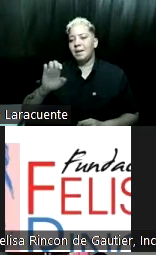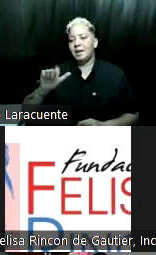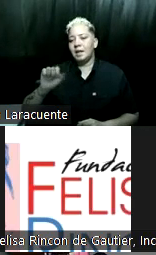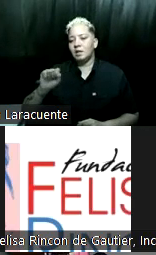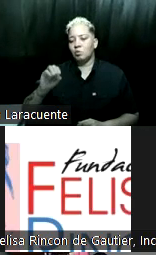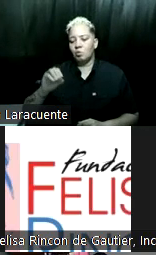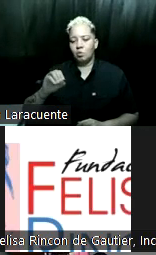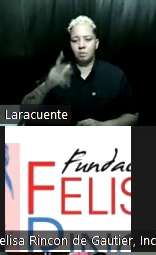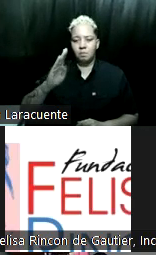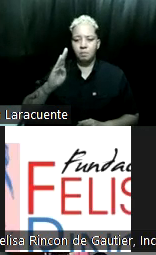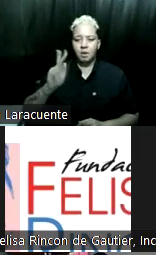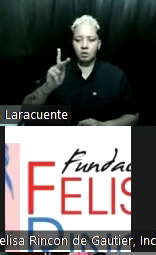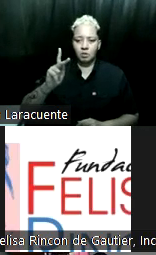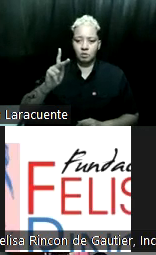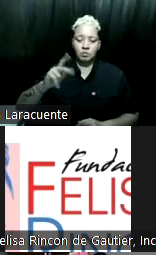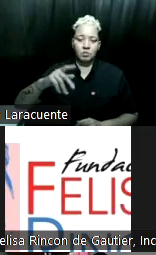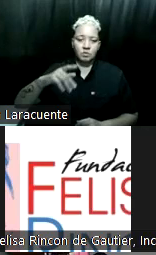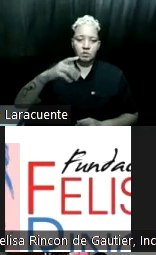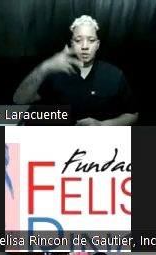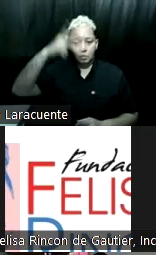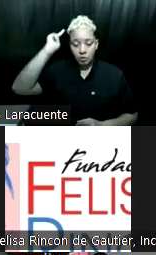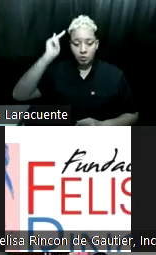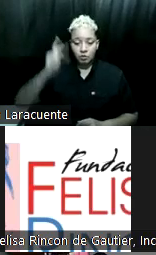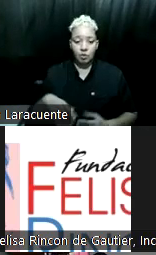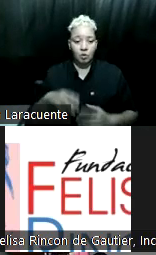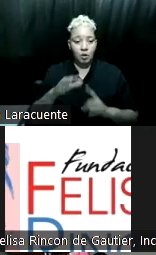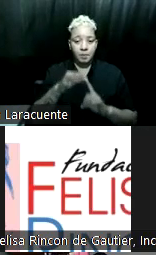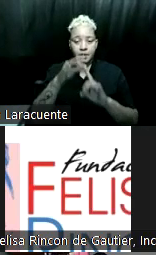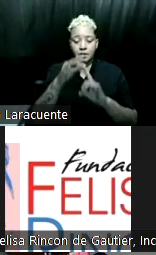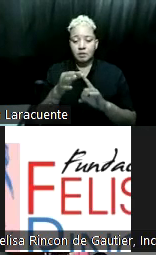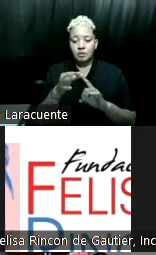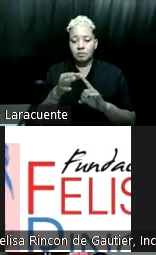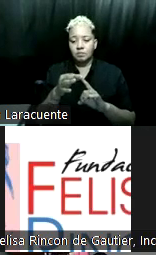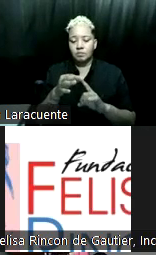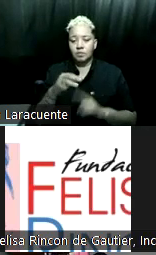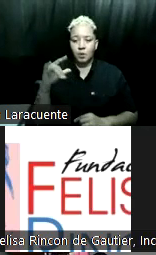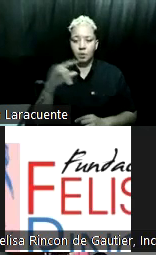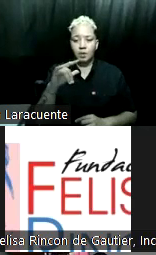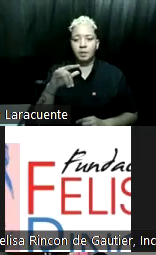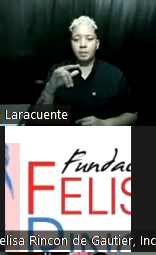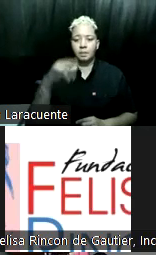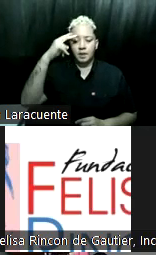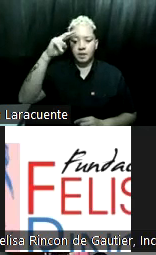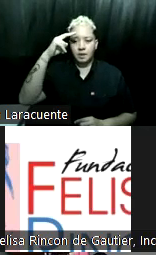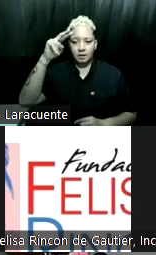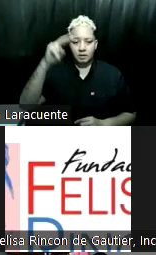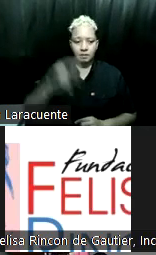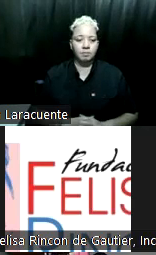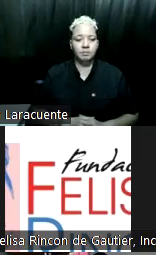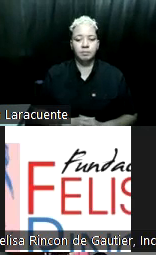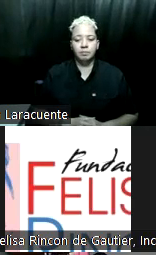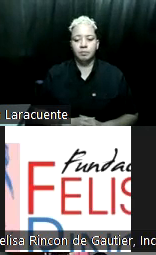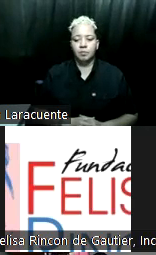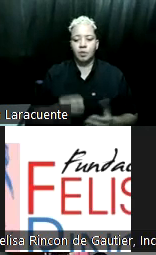Ponce, los fabulosos especiales en los vuelos de la línea mexicana de aviación para